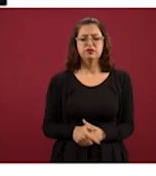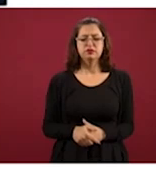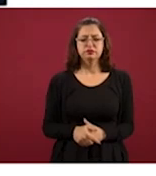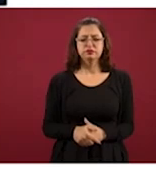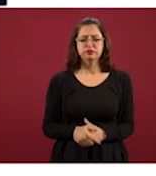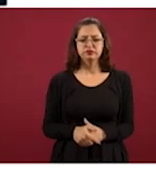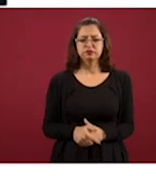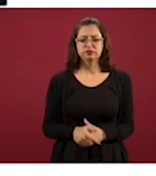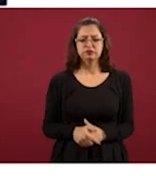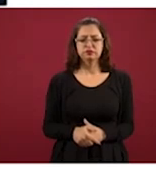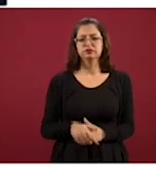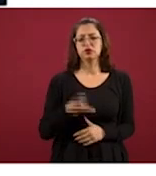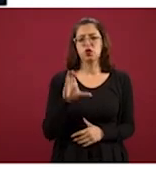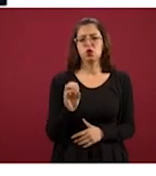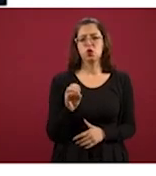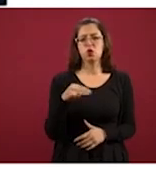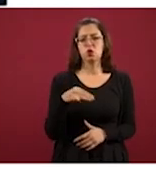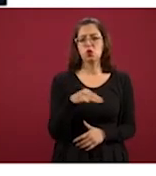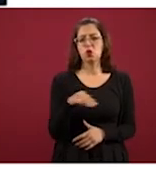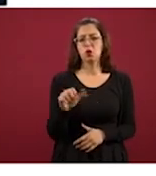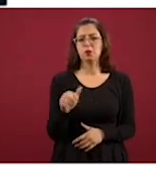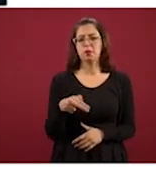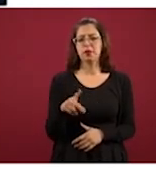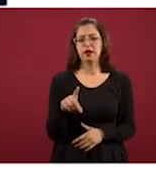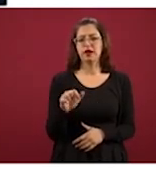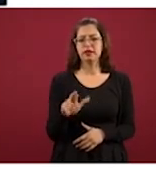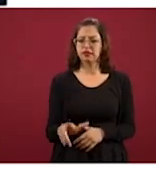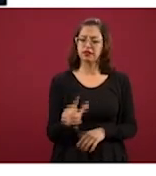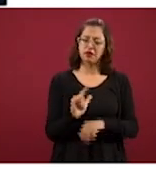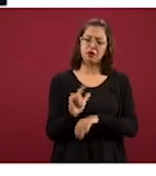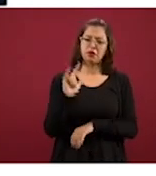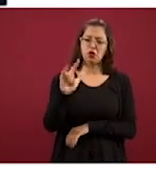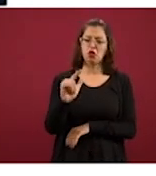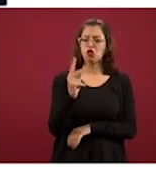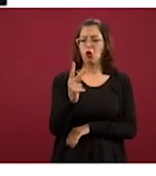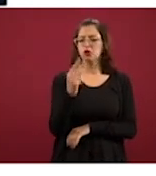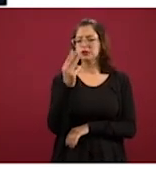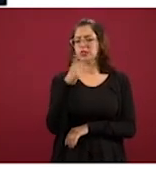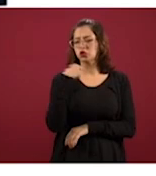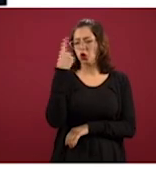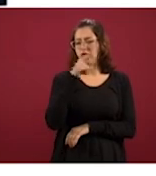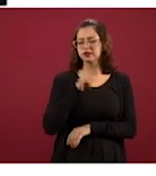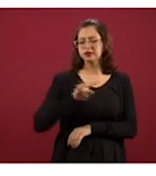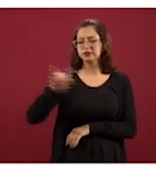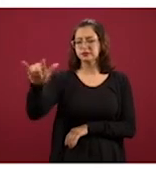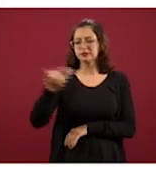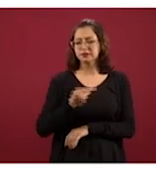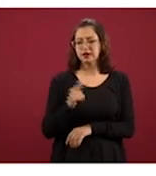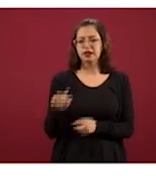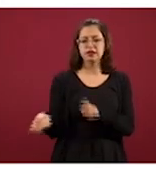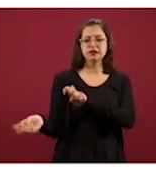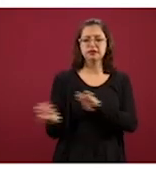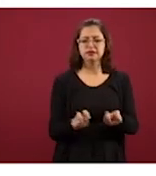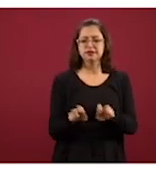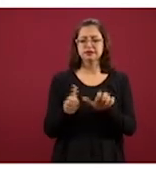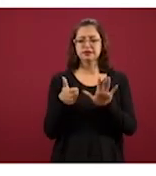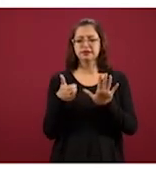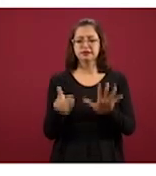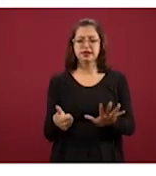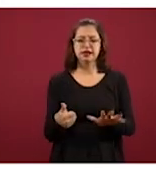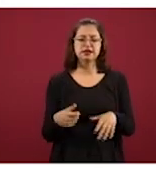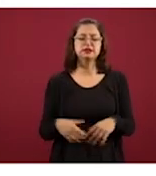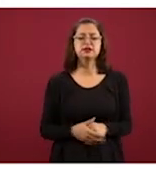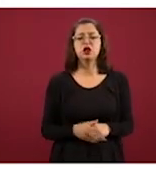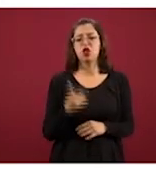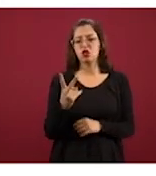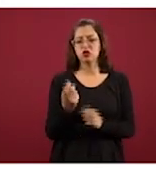Gulfstream Commander. Para vuelos de alrededor de 2 a 3 horas, 6 pasajeros, 2 pilotos, si